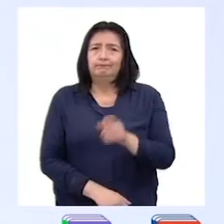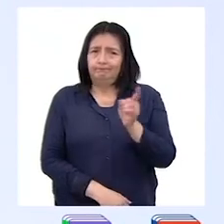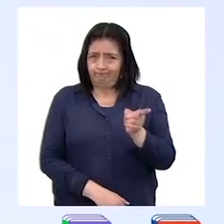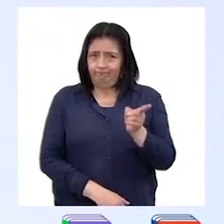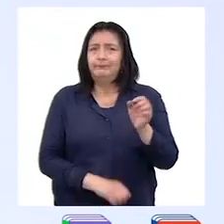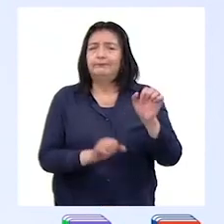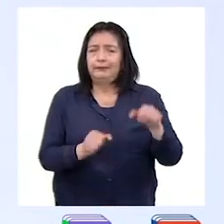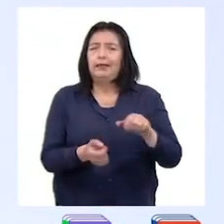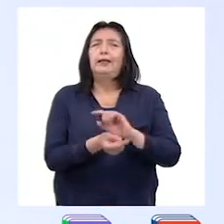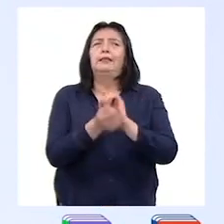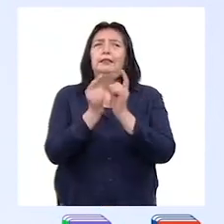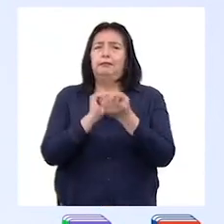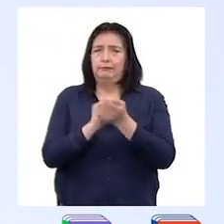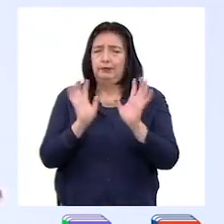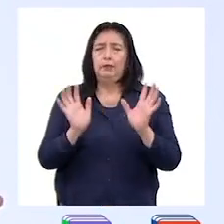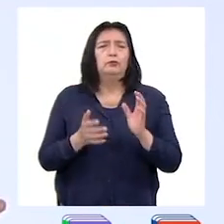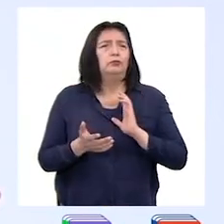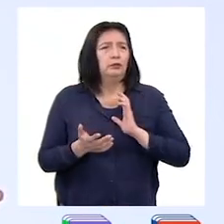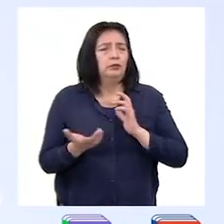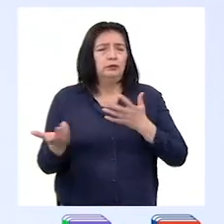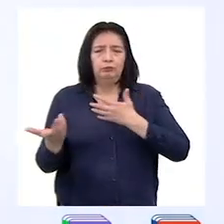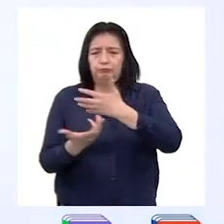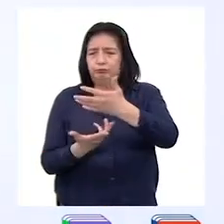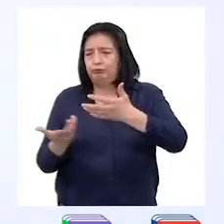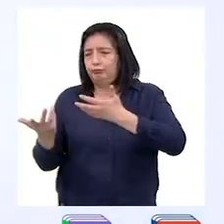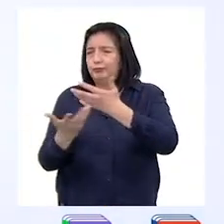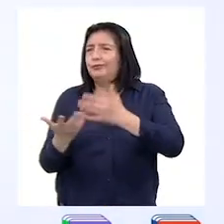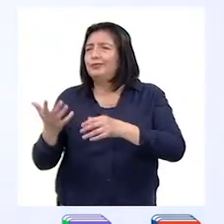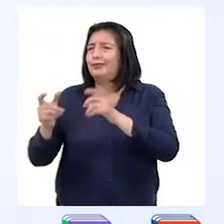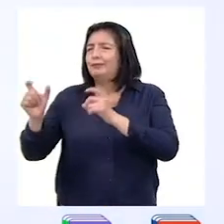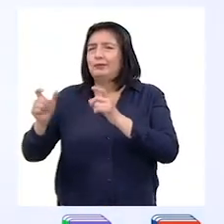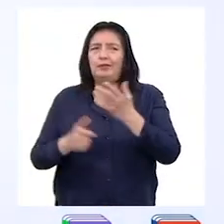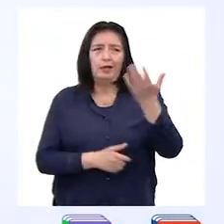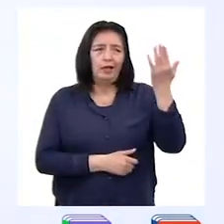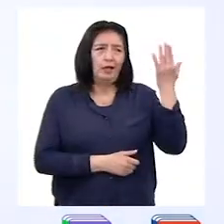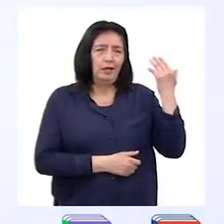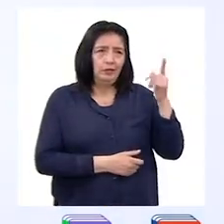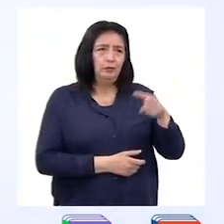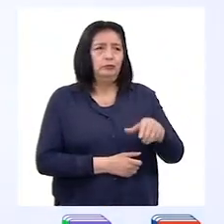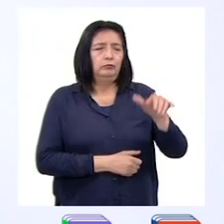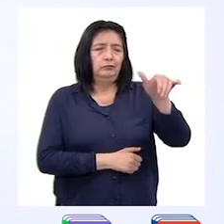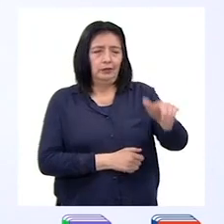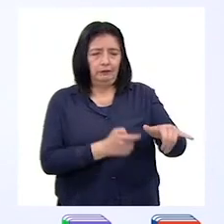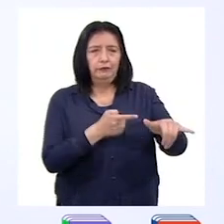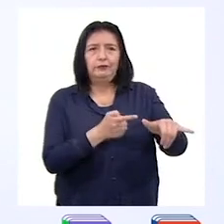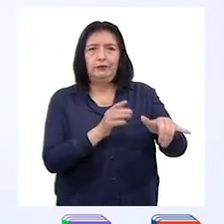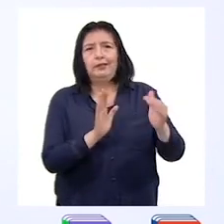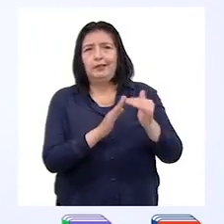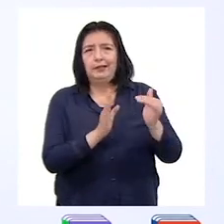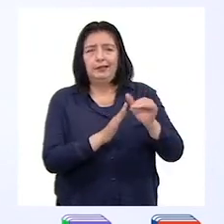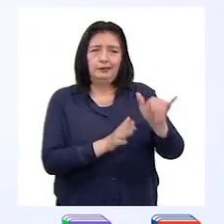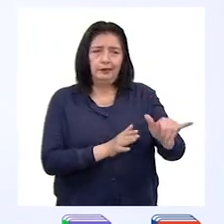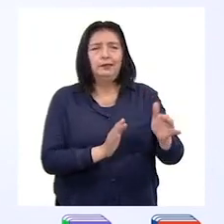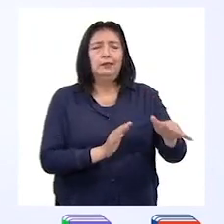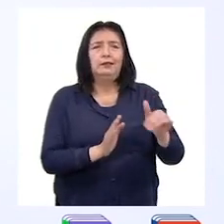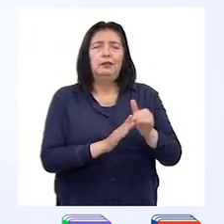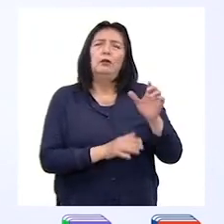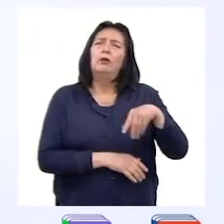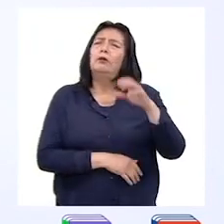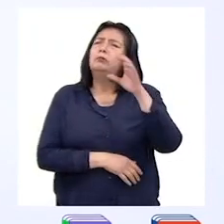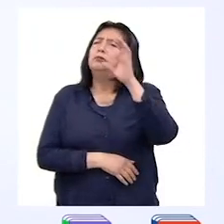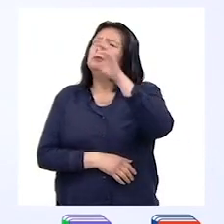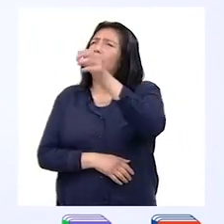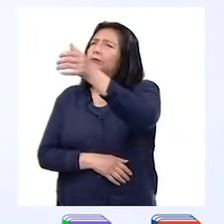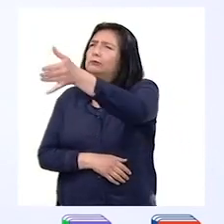Esto, Patti, ha cambiado nuestra interacción diaria. Antes teníamos un teléfono en casa o buscábamos un